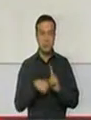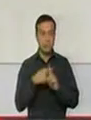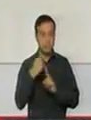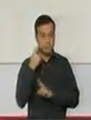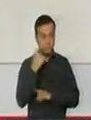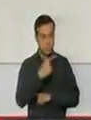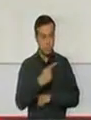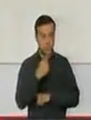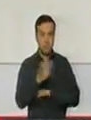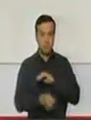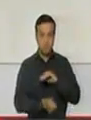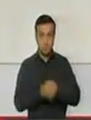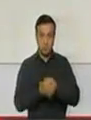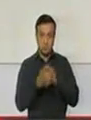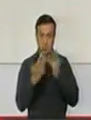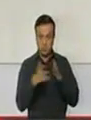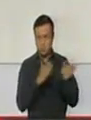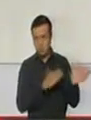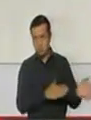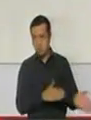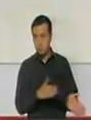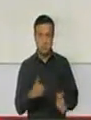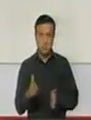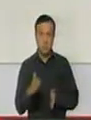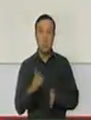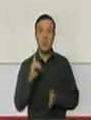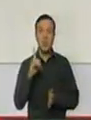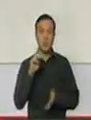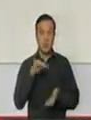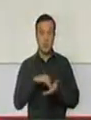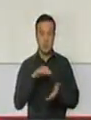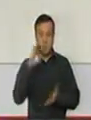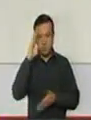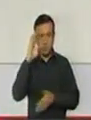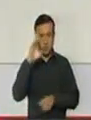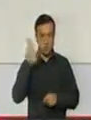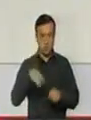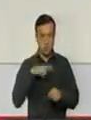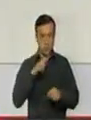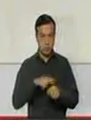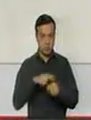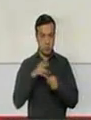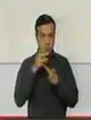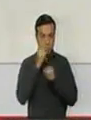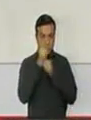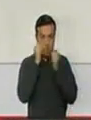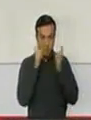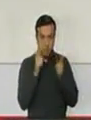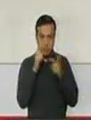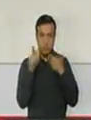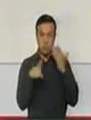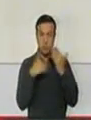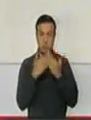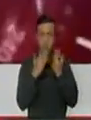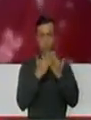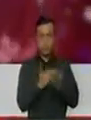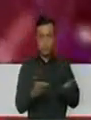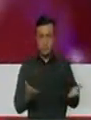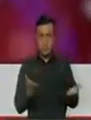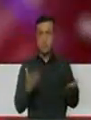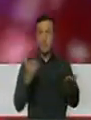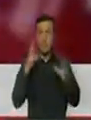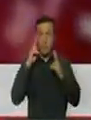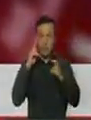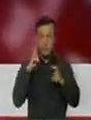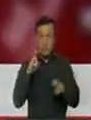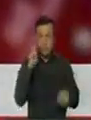así como almacenamiento, e inclusive un miembro de la Policía Nacional que daba seguridad a toda esta estructura. La